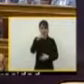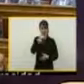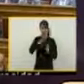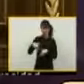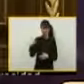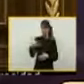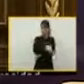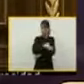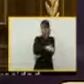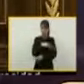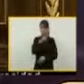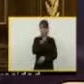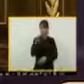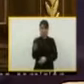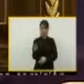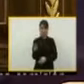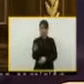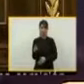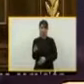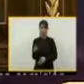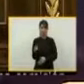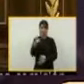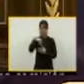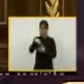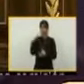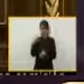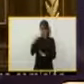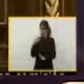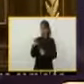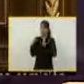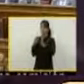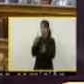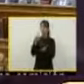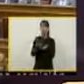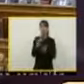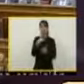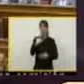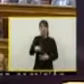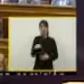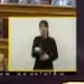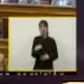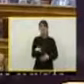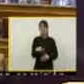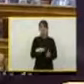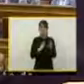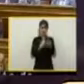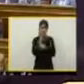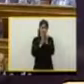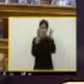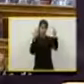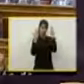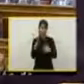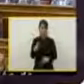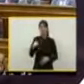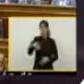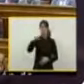esquerda e se decide iniciar un proceso de diálogo real. A mí me parece sensato e aquí hai unha, en plena tribuna